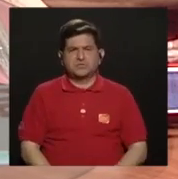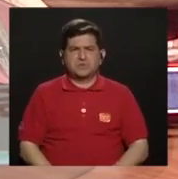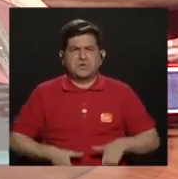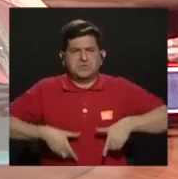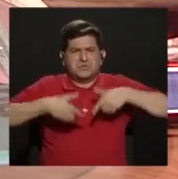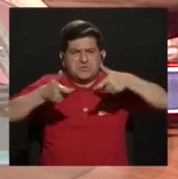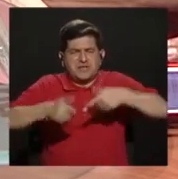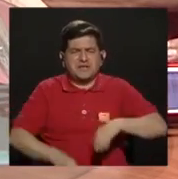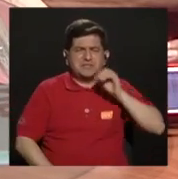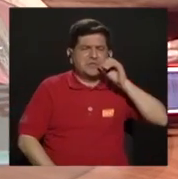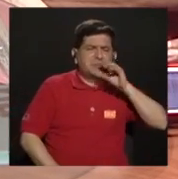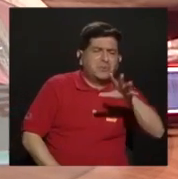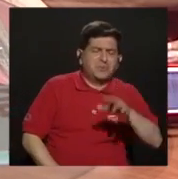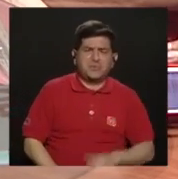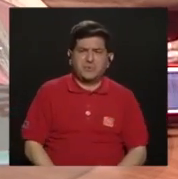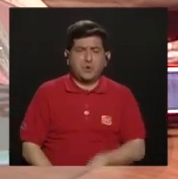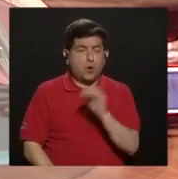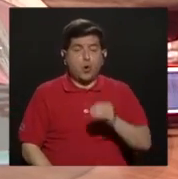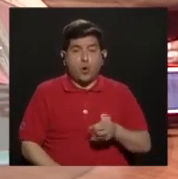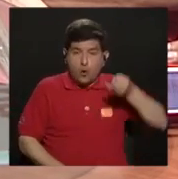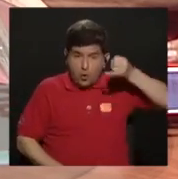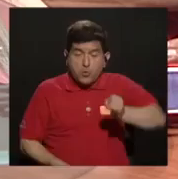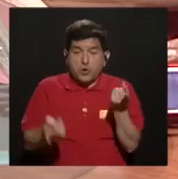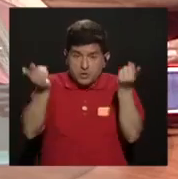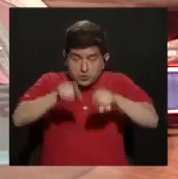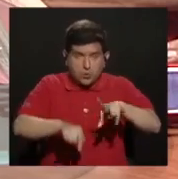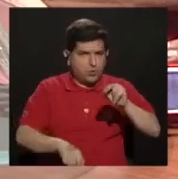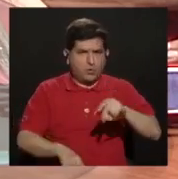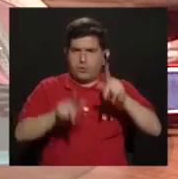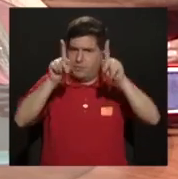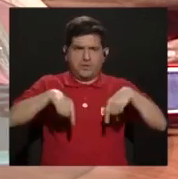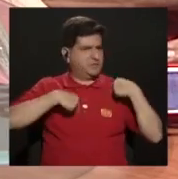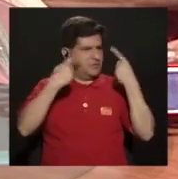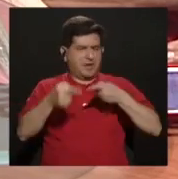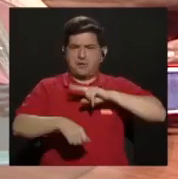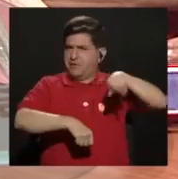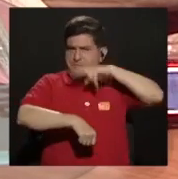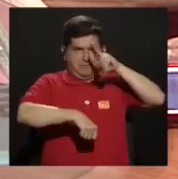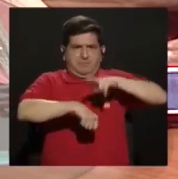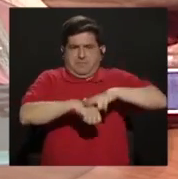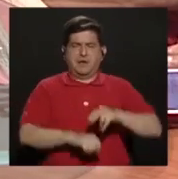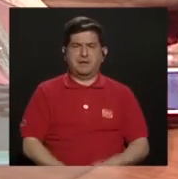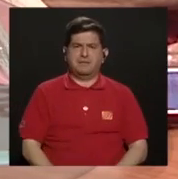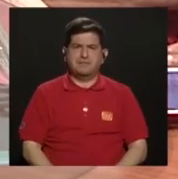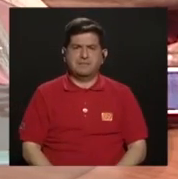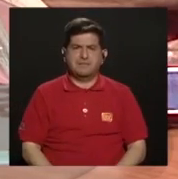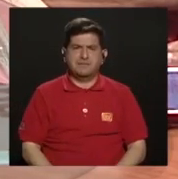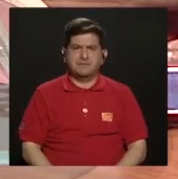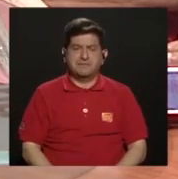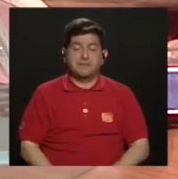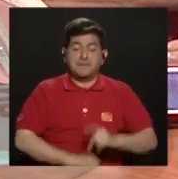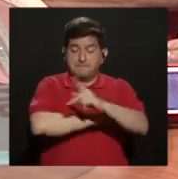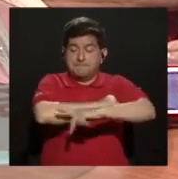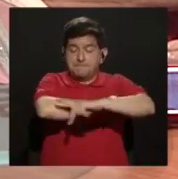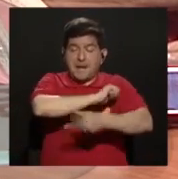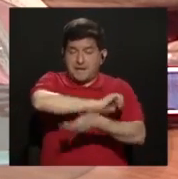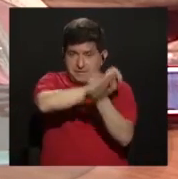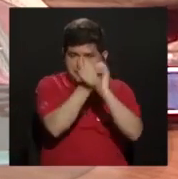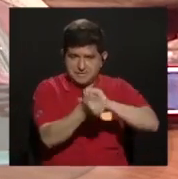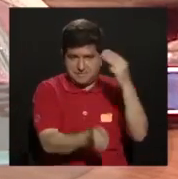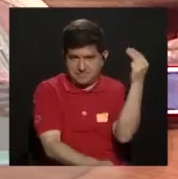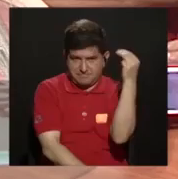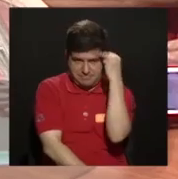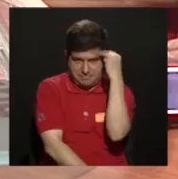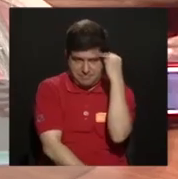te escupen, donde te violan. Ningún ser humano en su sano juicio va a dar ahí porque quiere. Entonces, cuando el país cambia la